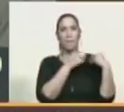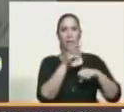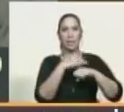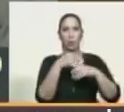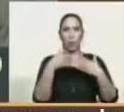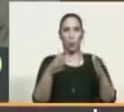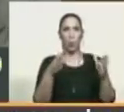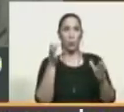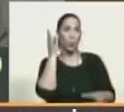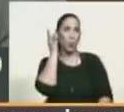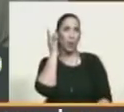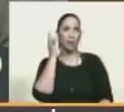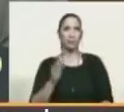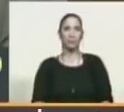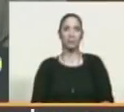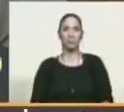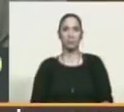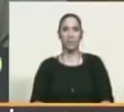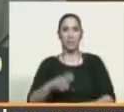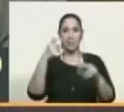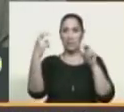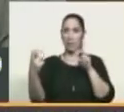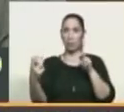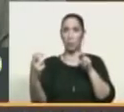se sentó una vez y después no fue más nunca,